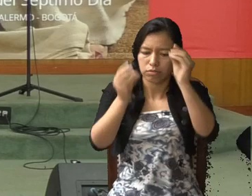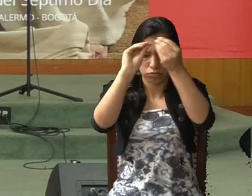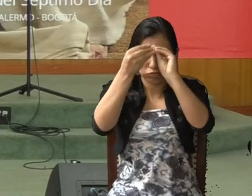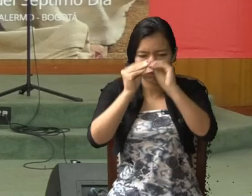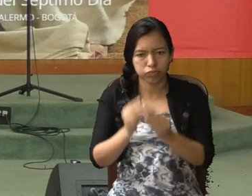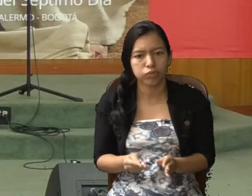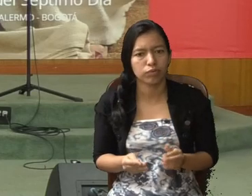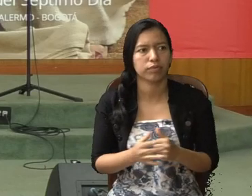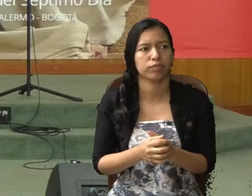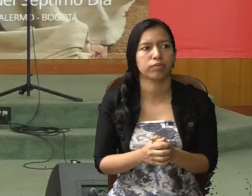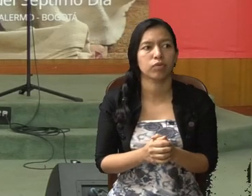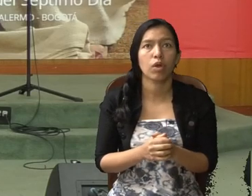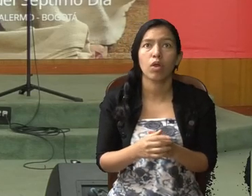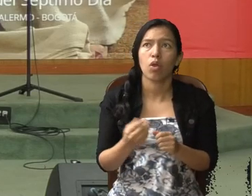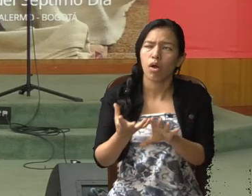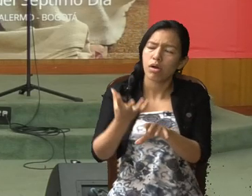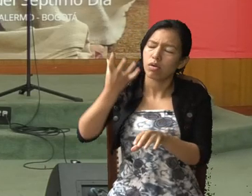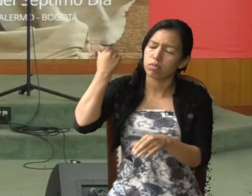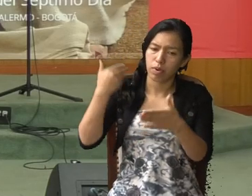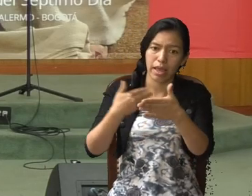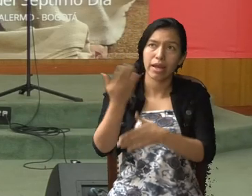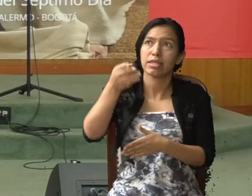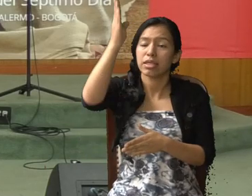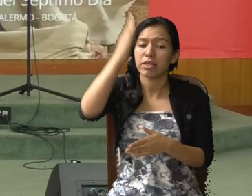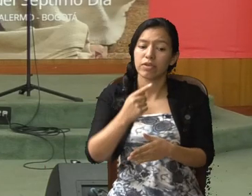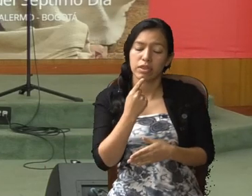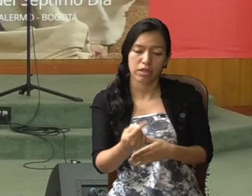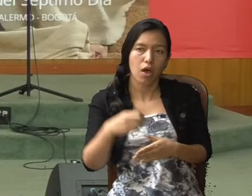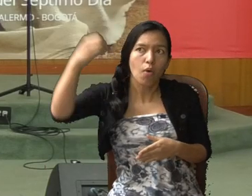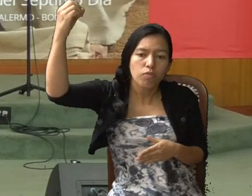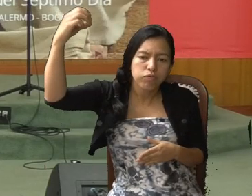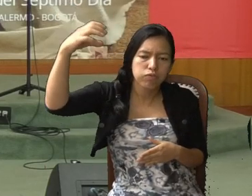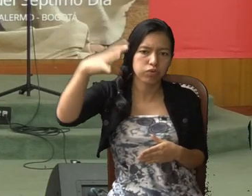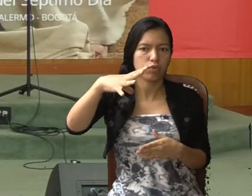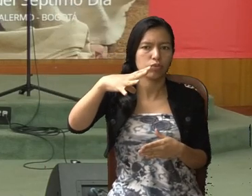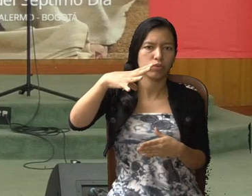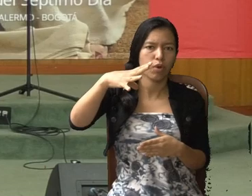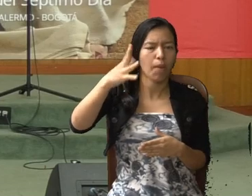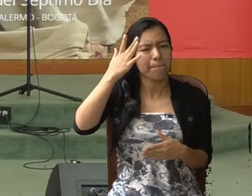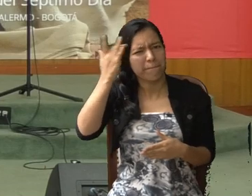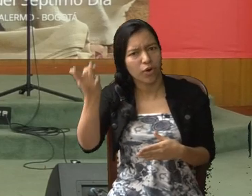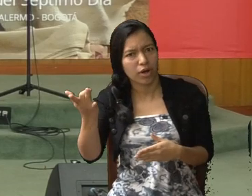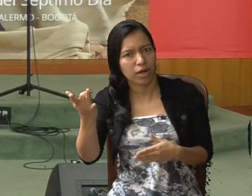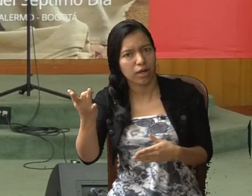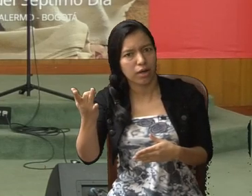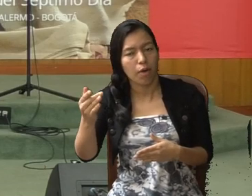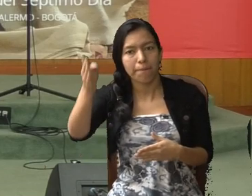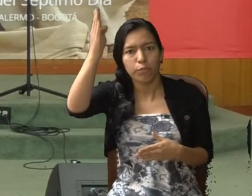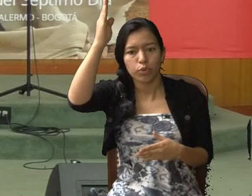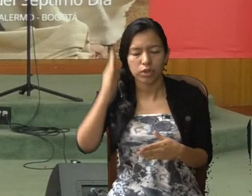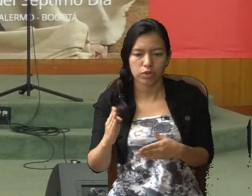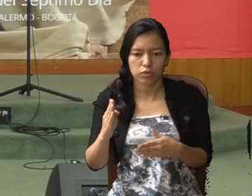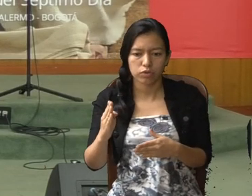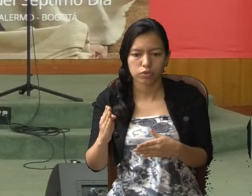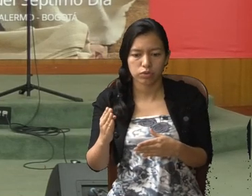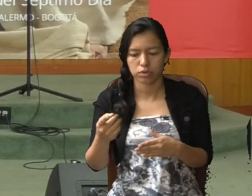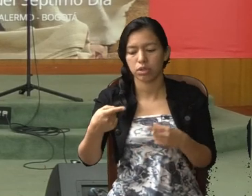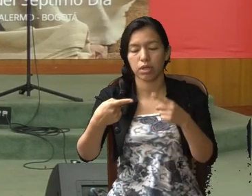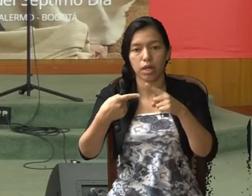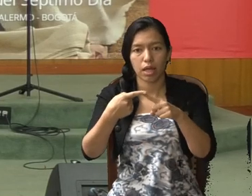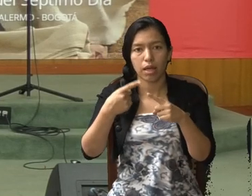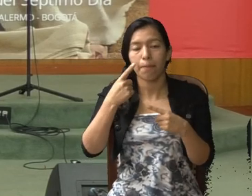dice que sea la luz, fue la luz. Porque Dios, representado en Padre, Hijo